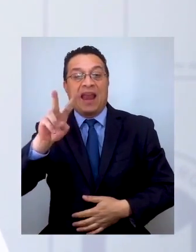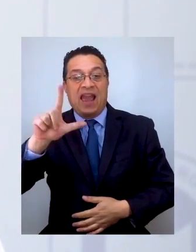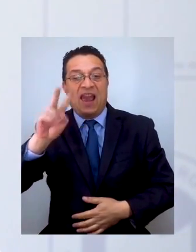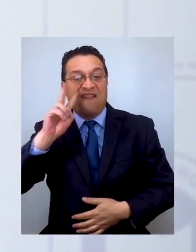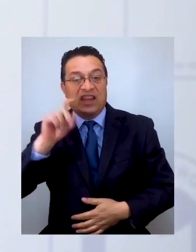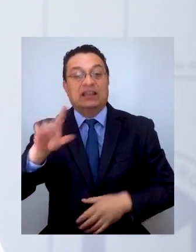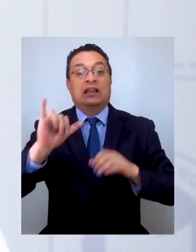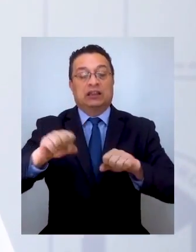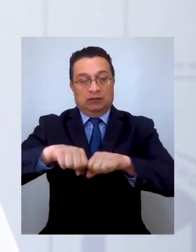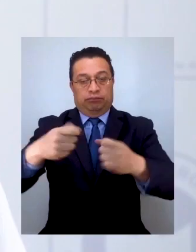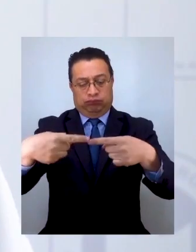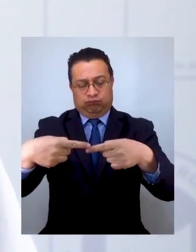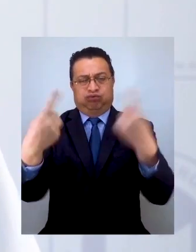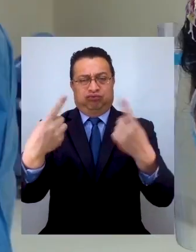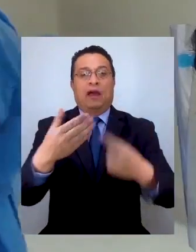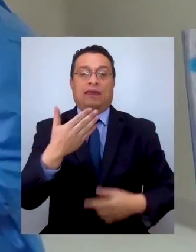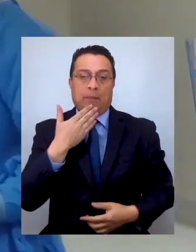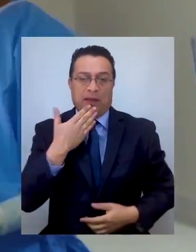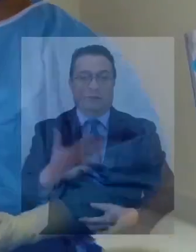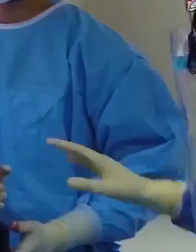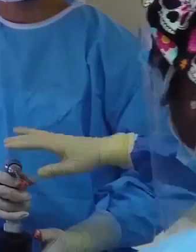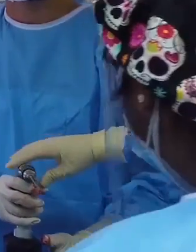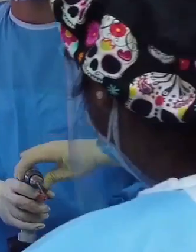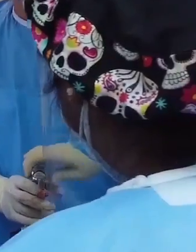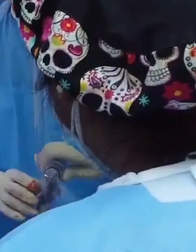pelvis y también fracturas expuestas.